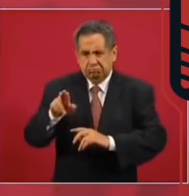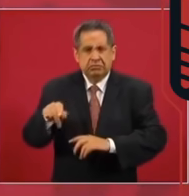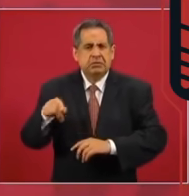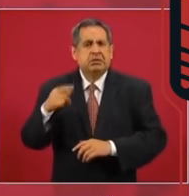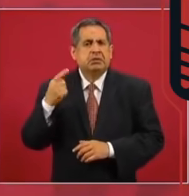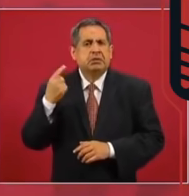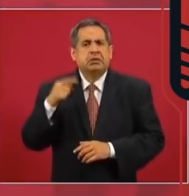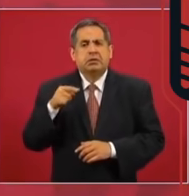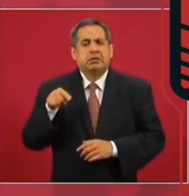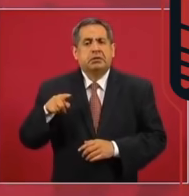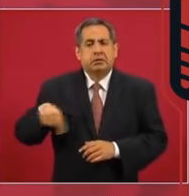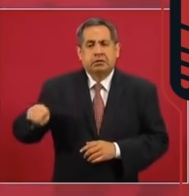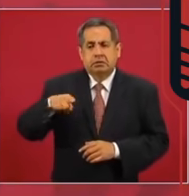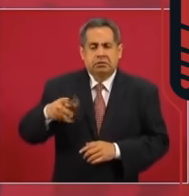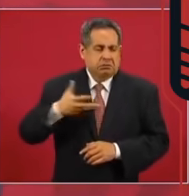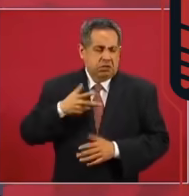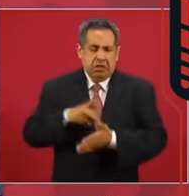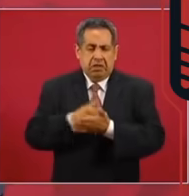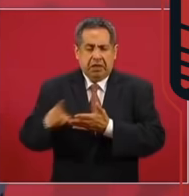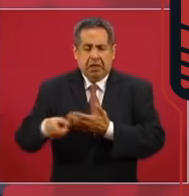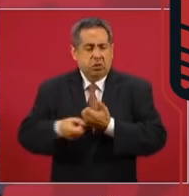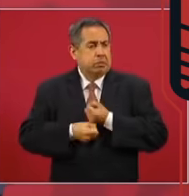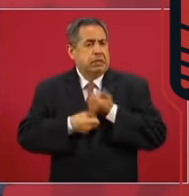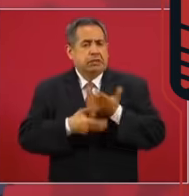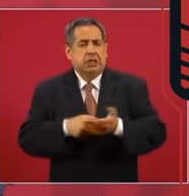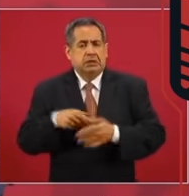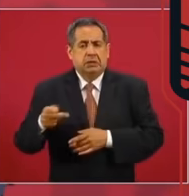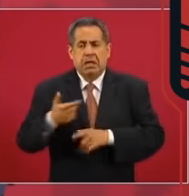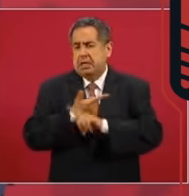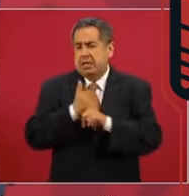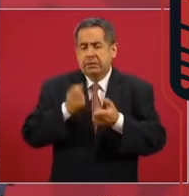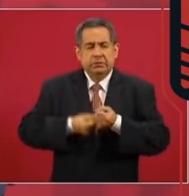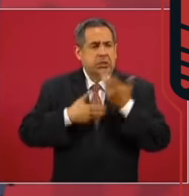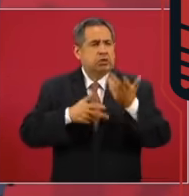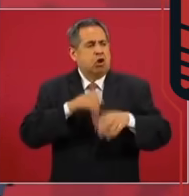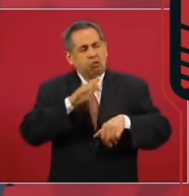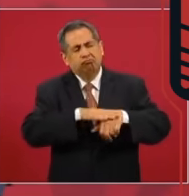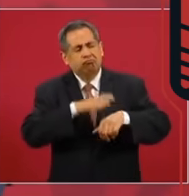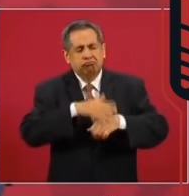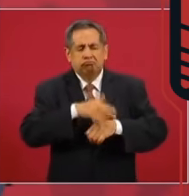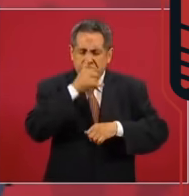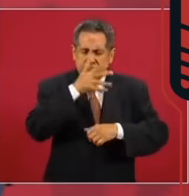para que ejerzan su derecho a la libre manifestación.